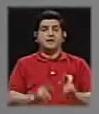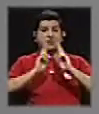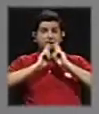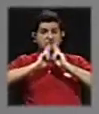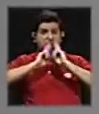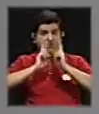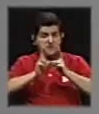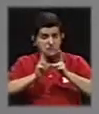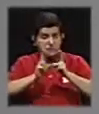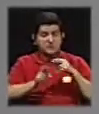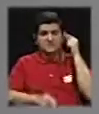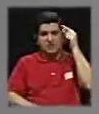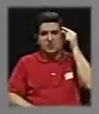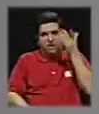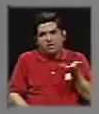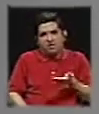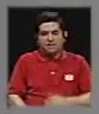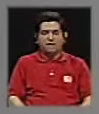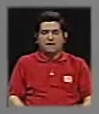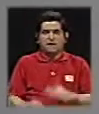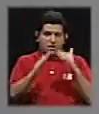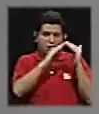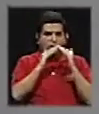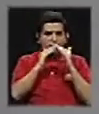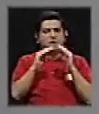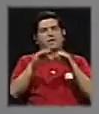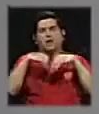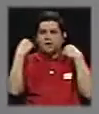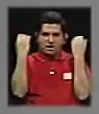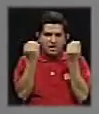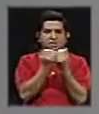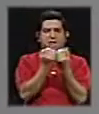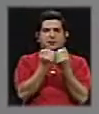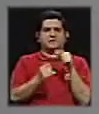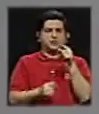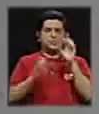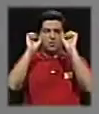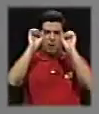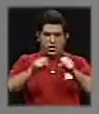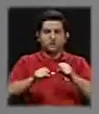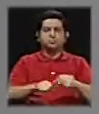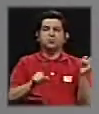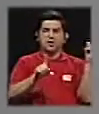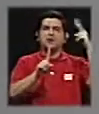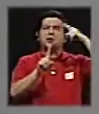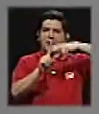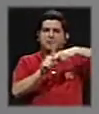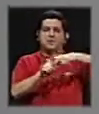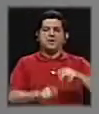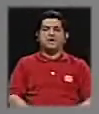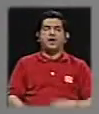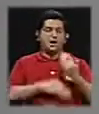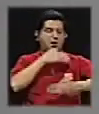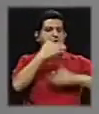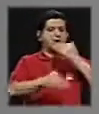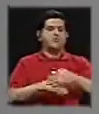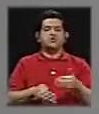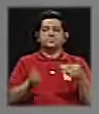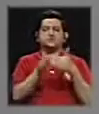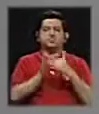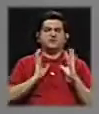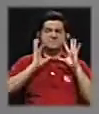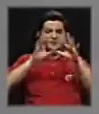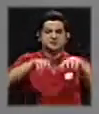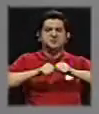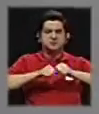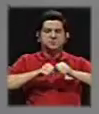respuesta obvia es, bueno, las comunidades, las organizaciones pueden ejercer los procesos de recuperación